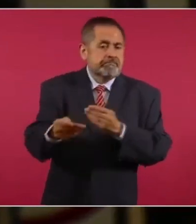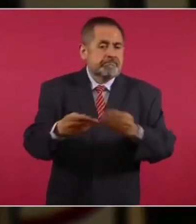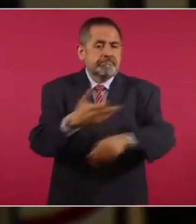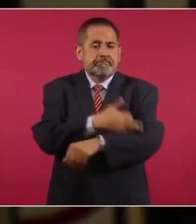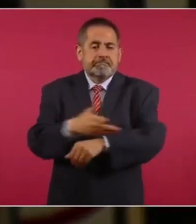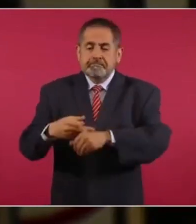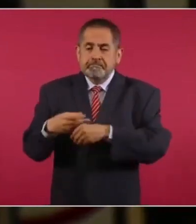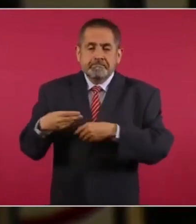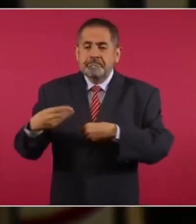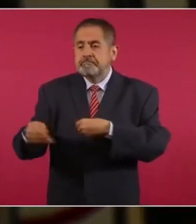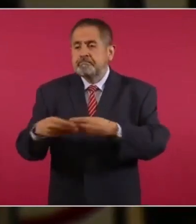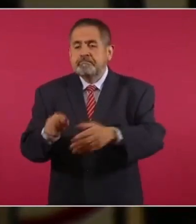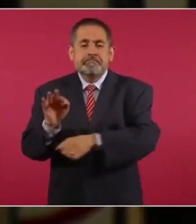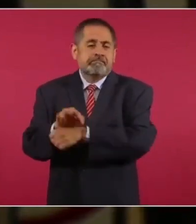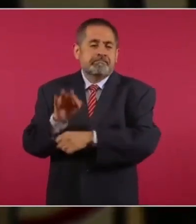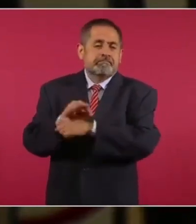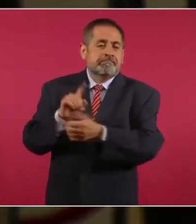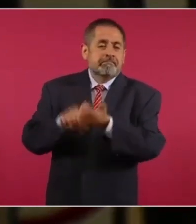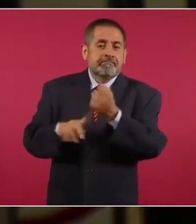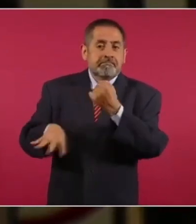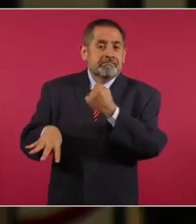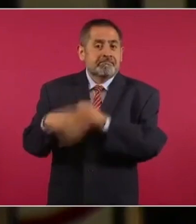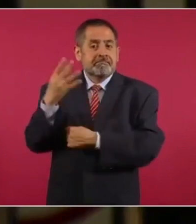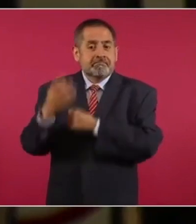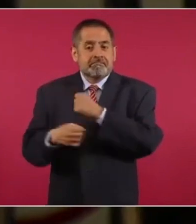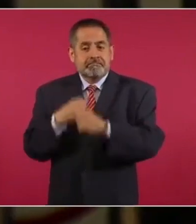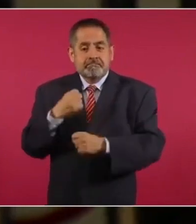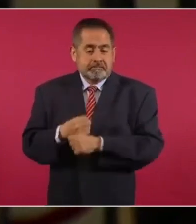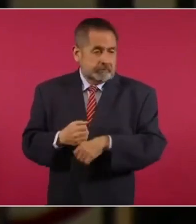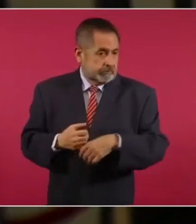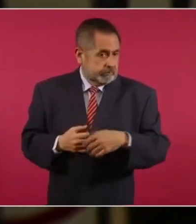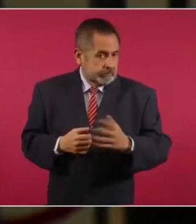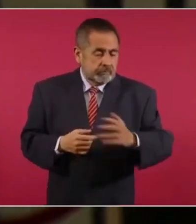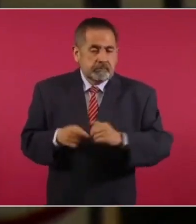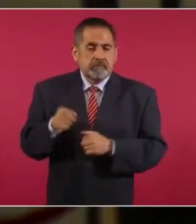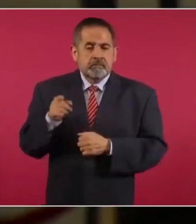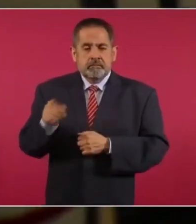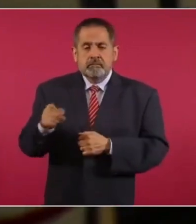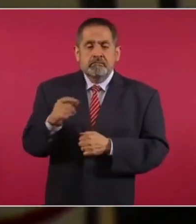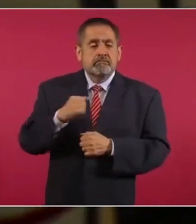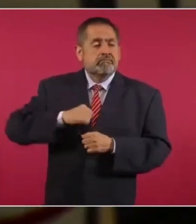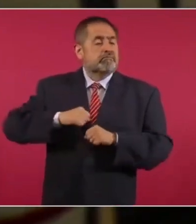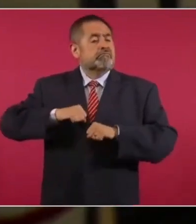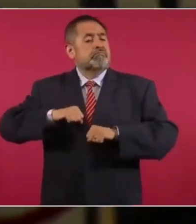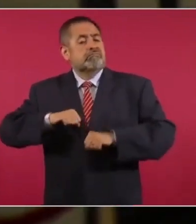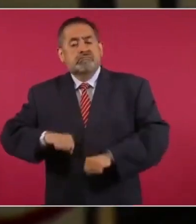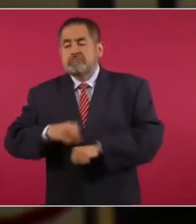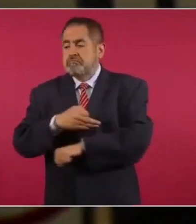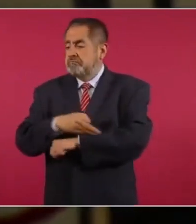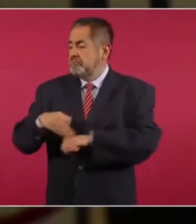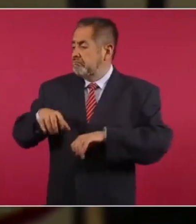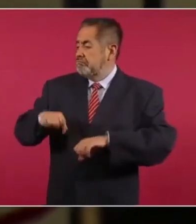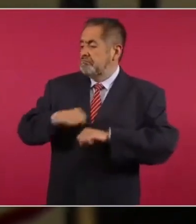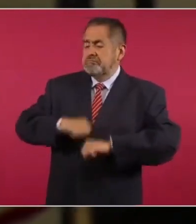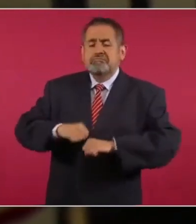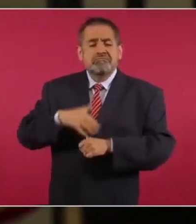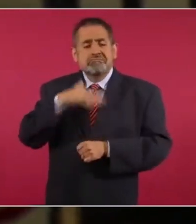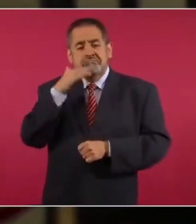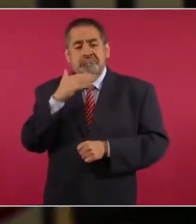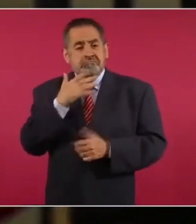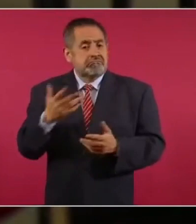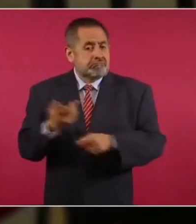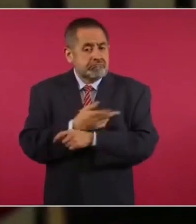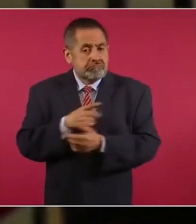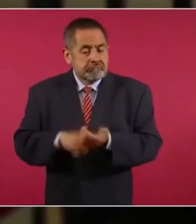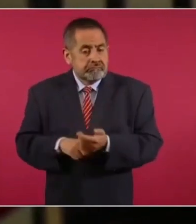durante estos 14 años. Y pese a este tráfico de influencia, nepotismo, impunidad y corrupción,